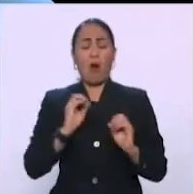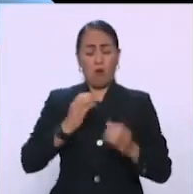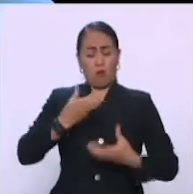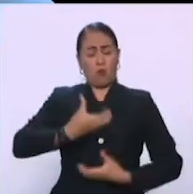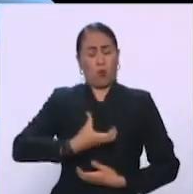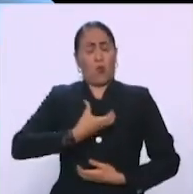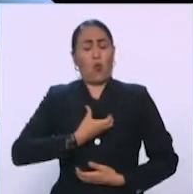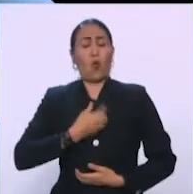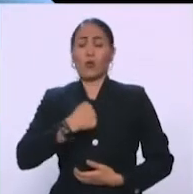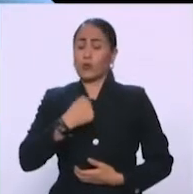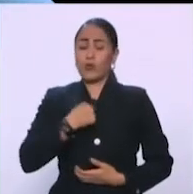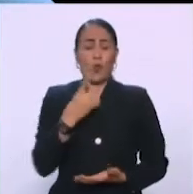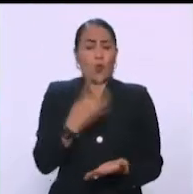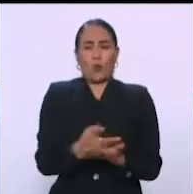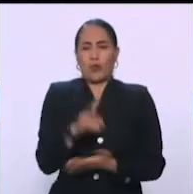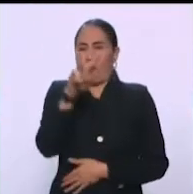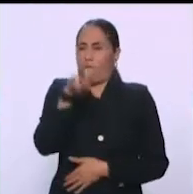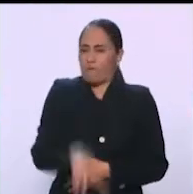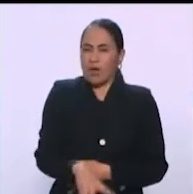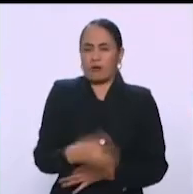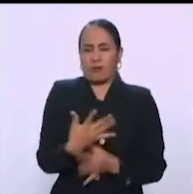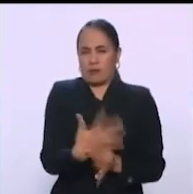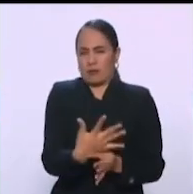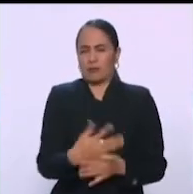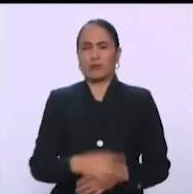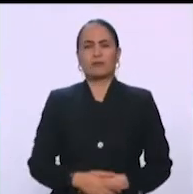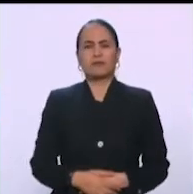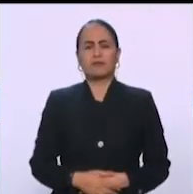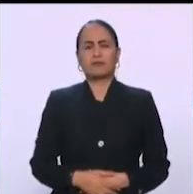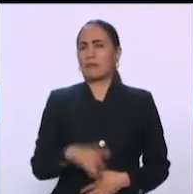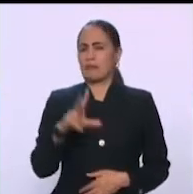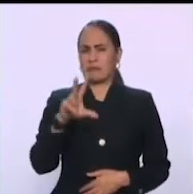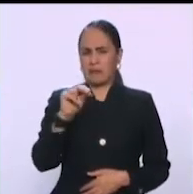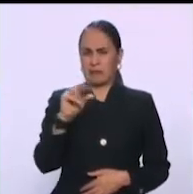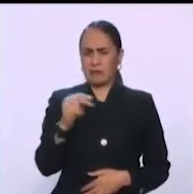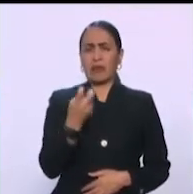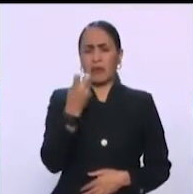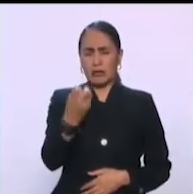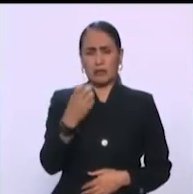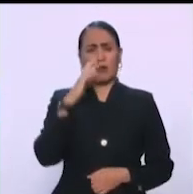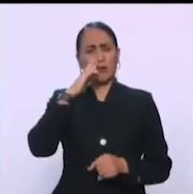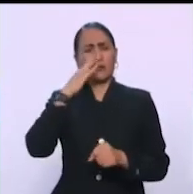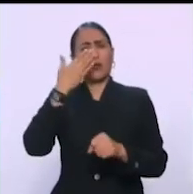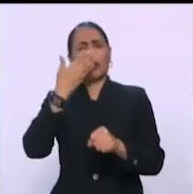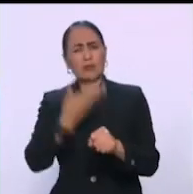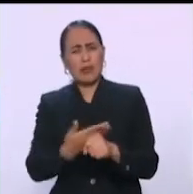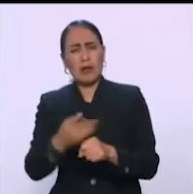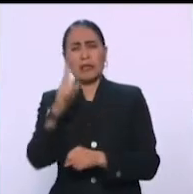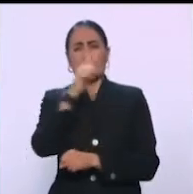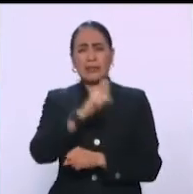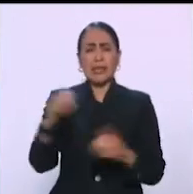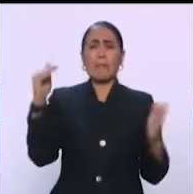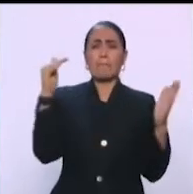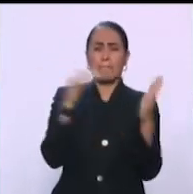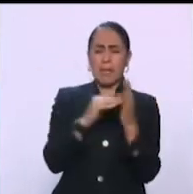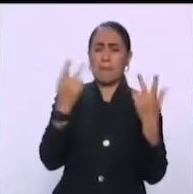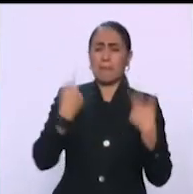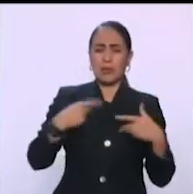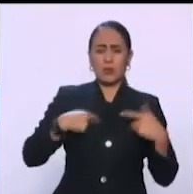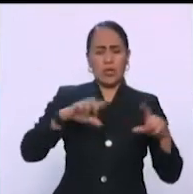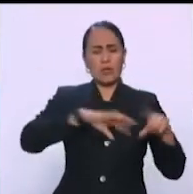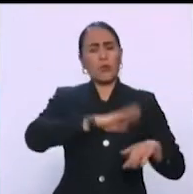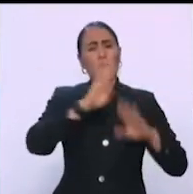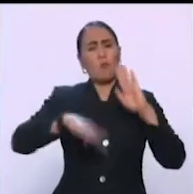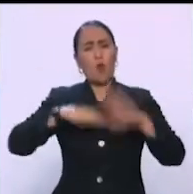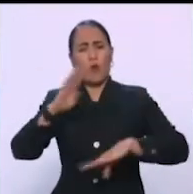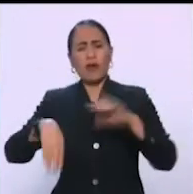de decir la verdad. Lo cierto es que si hay algún responsable de la tragedia de los 100,000 muertos en este país, justamente